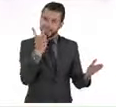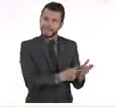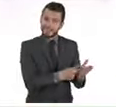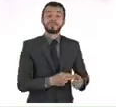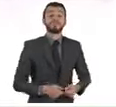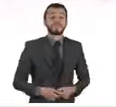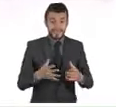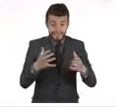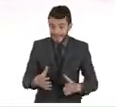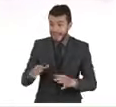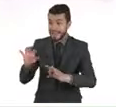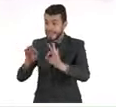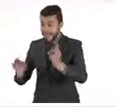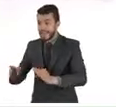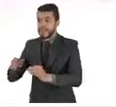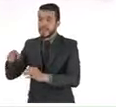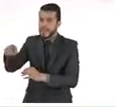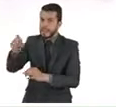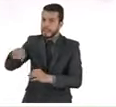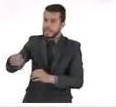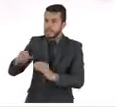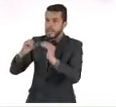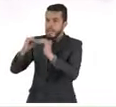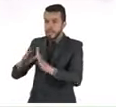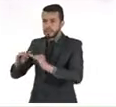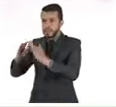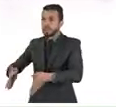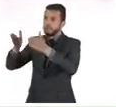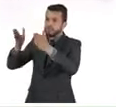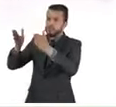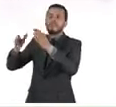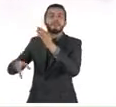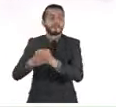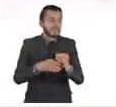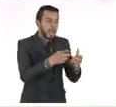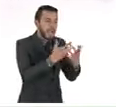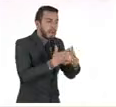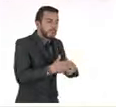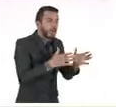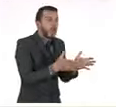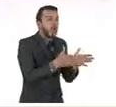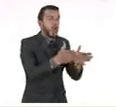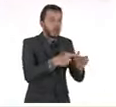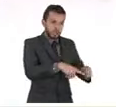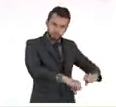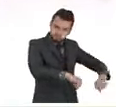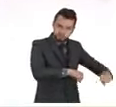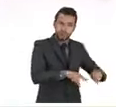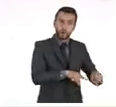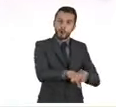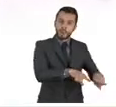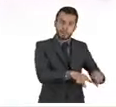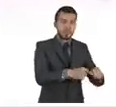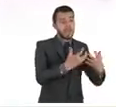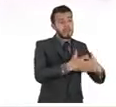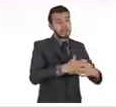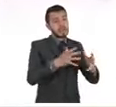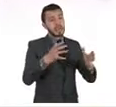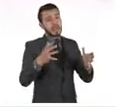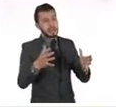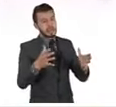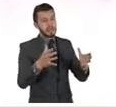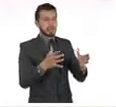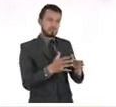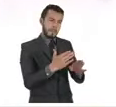de vivienda, pero también las necesidades de competitividad y productividad de las empresas pequeñas, medianas y micro, es crucial, y vamos a